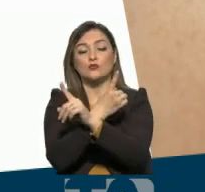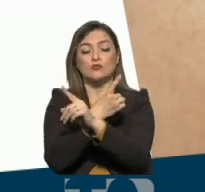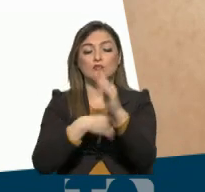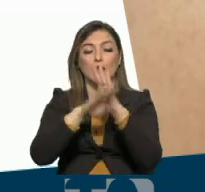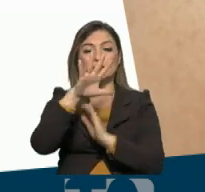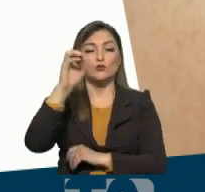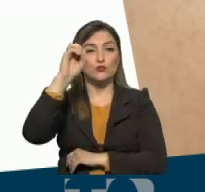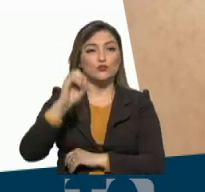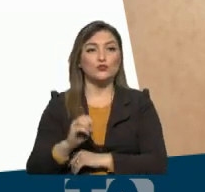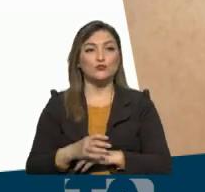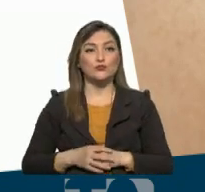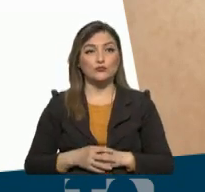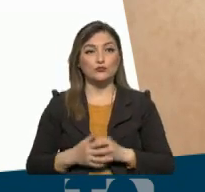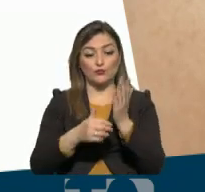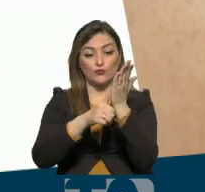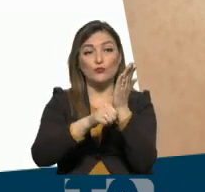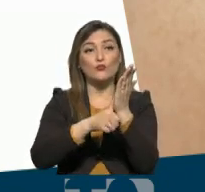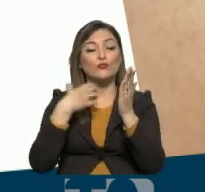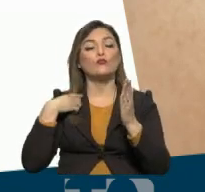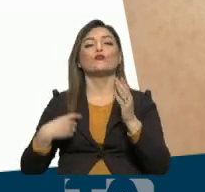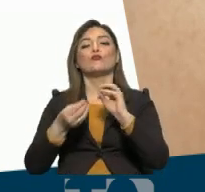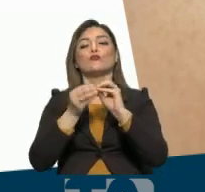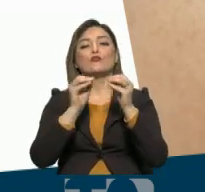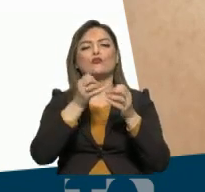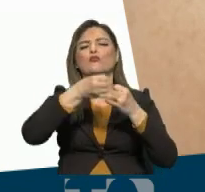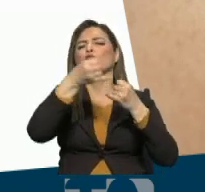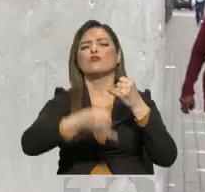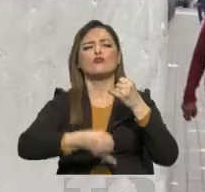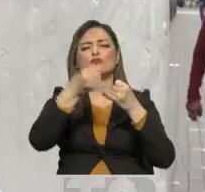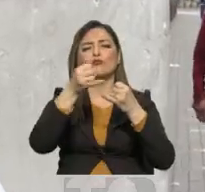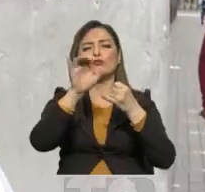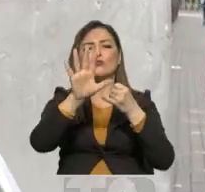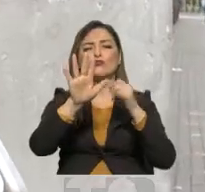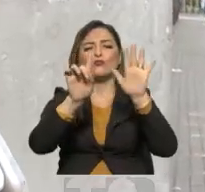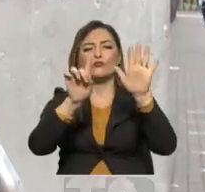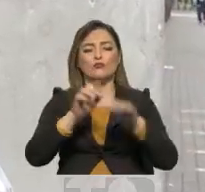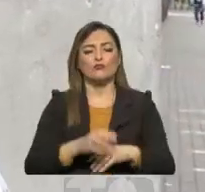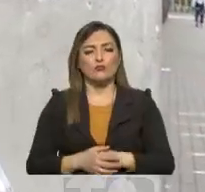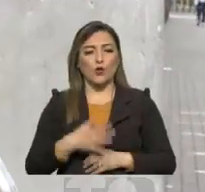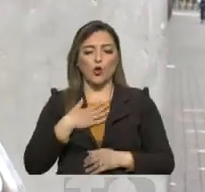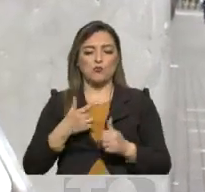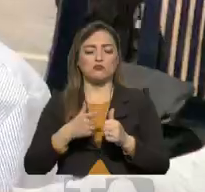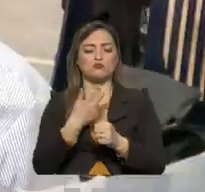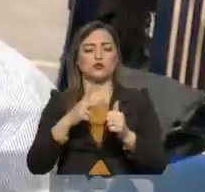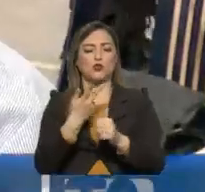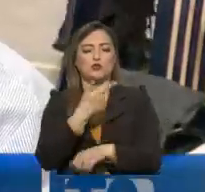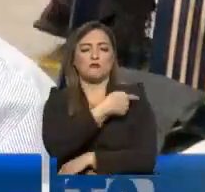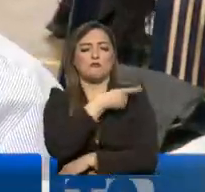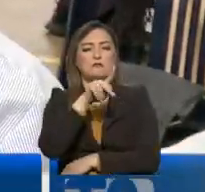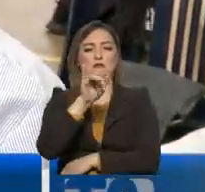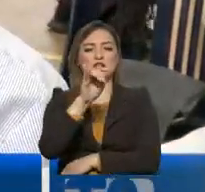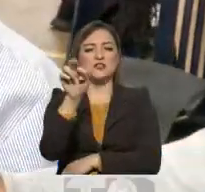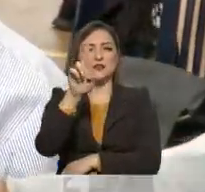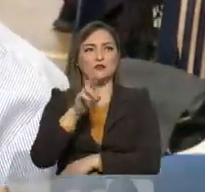al 50%. La cédula sugerida para este día son las terminadas en 5 y 6. Yo ya me puse la segunda dosis de Pfizer. Hemos